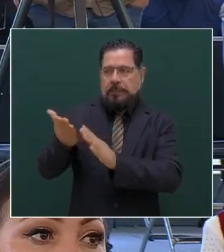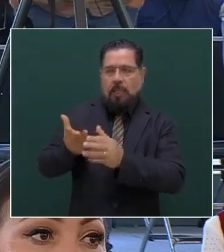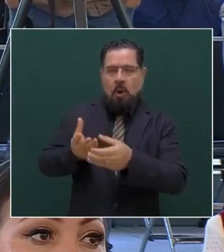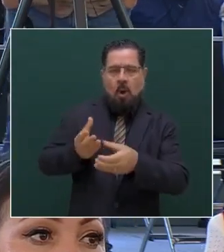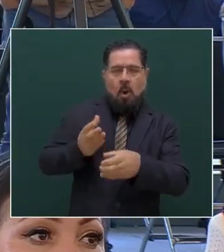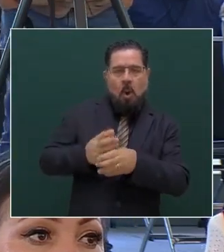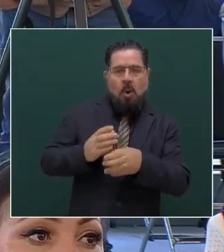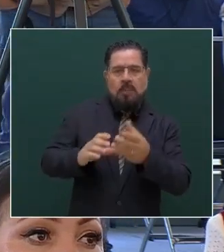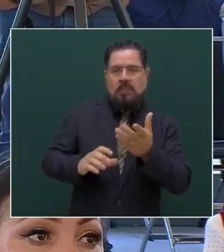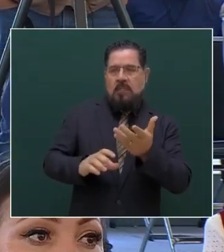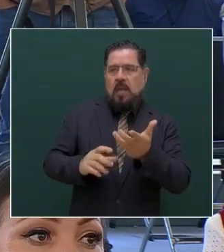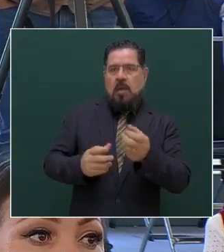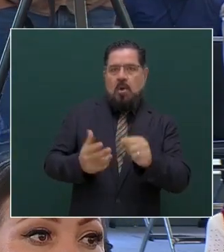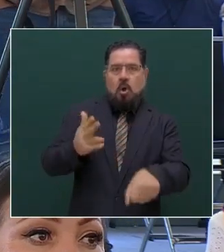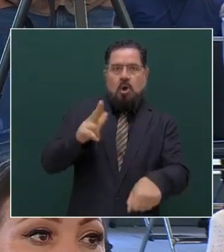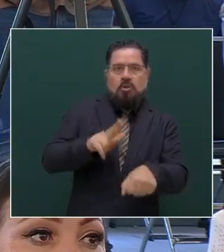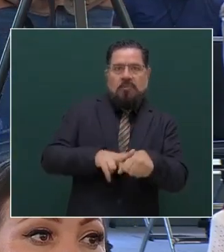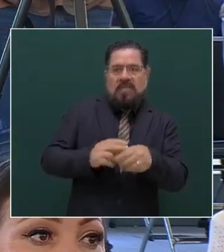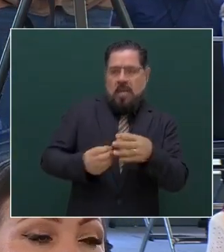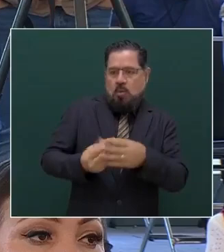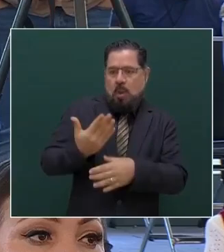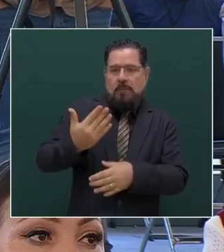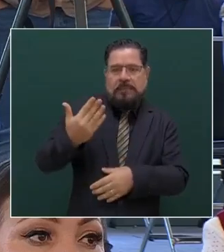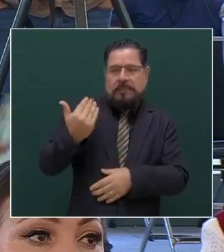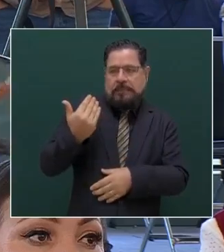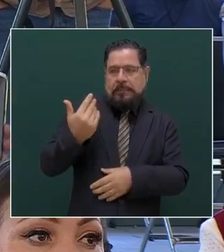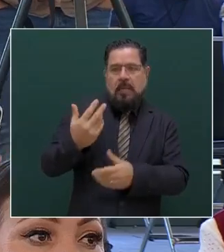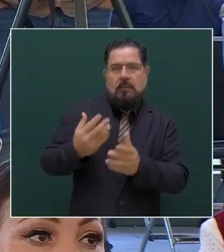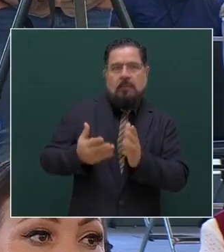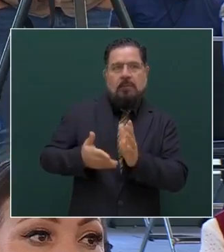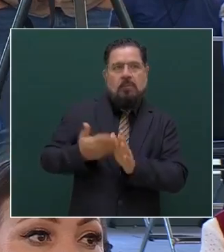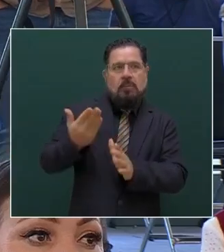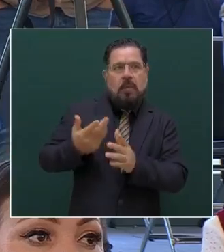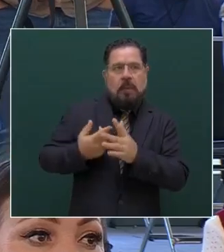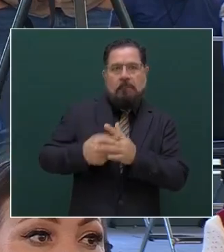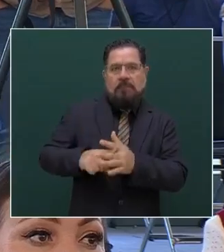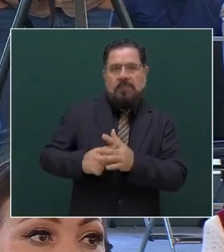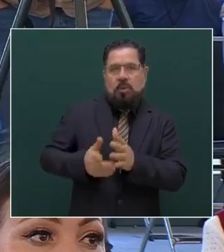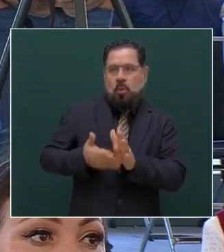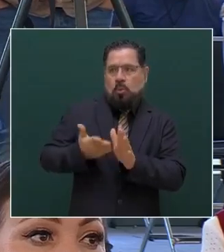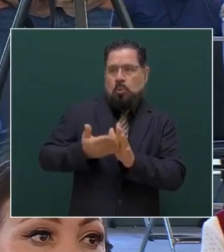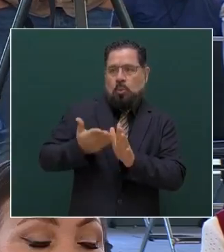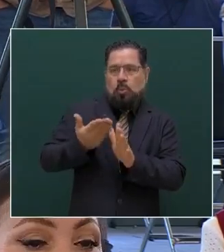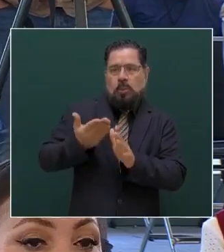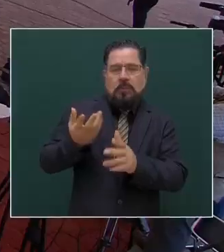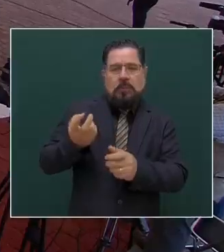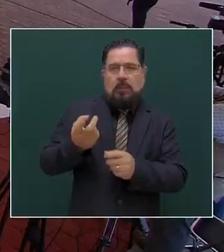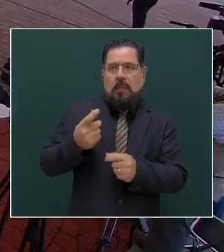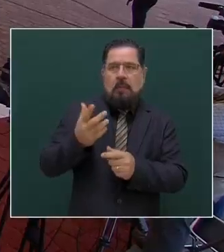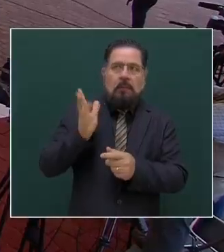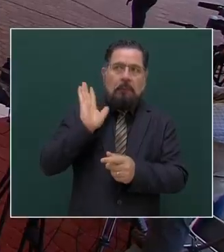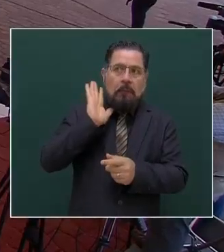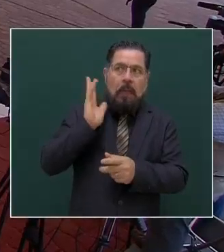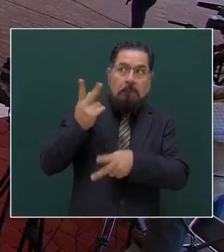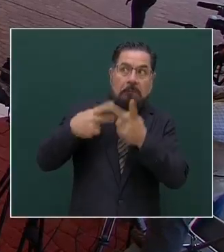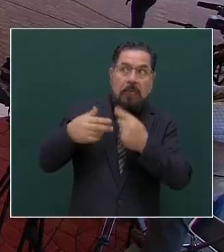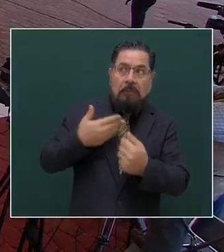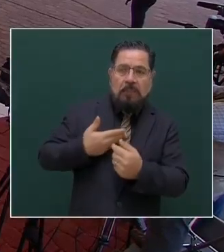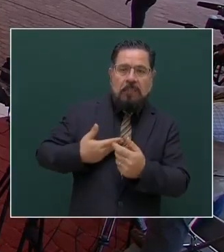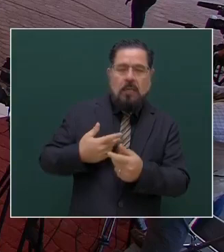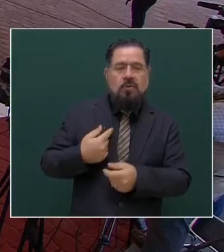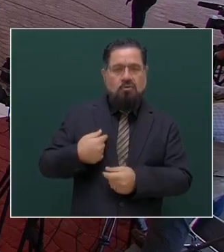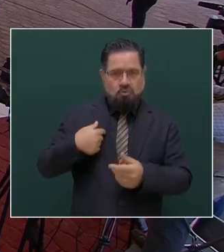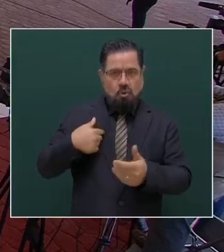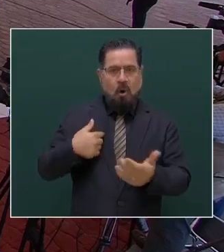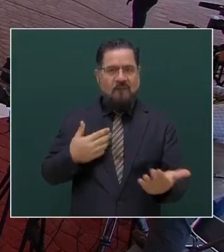el hospital que se empezó a construir ahora que anunció usted que venía, lo empezaron a construir, ¿no? Ya fui y